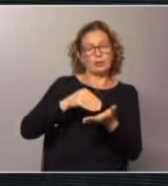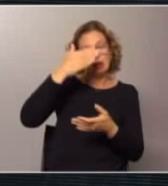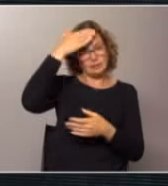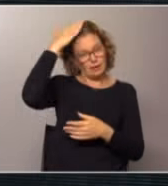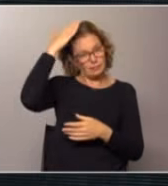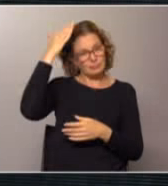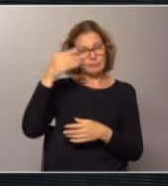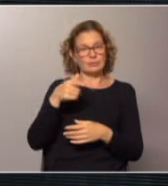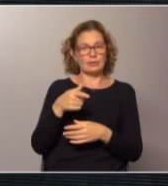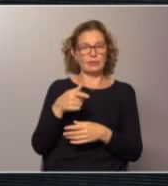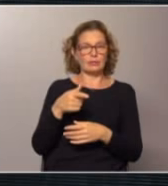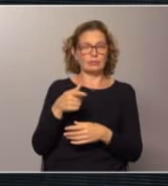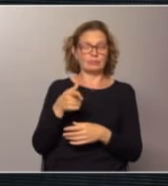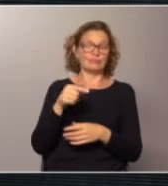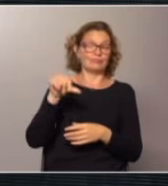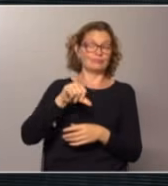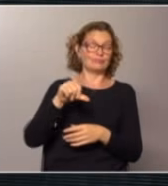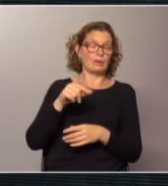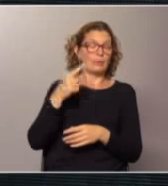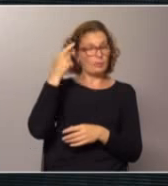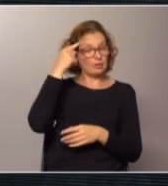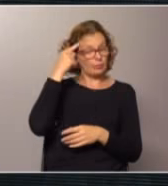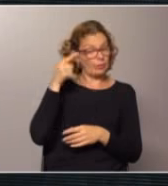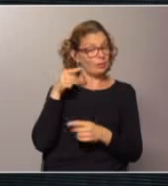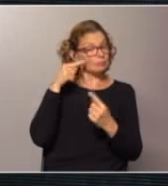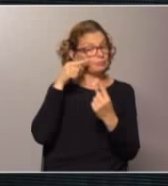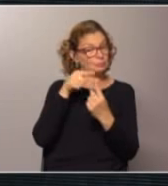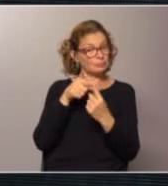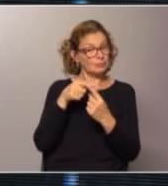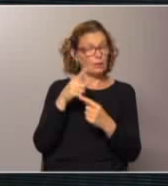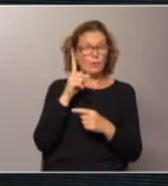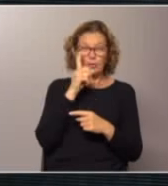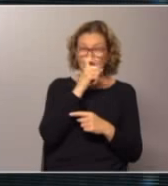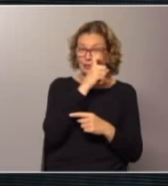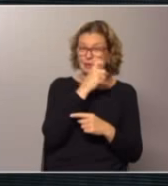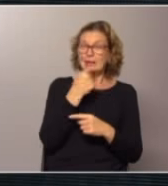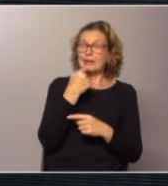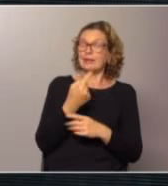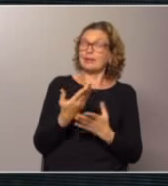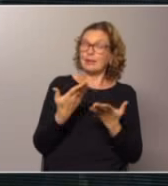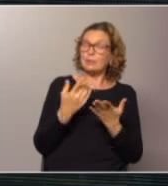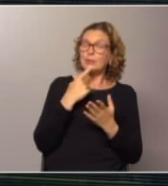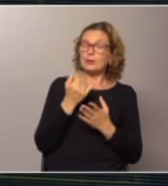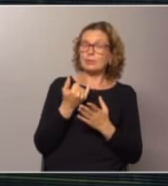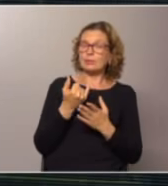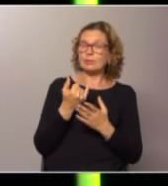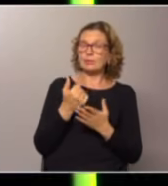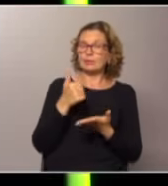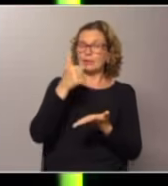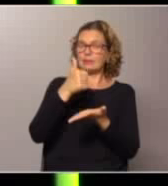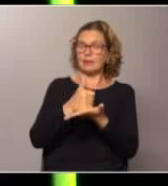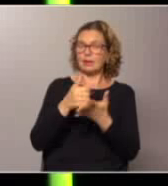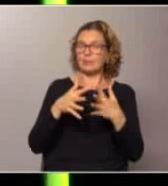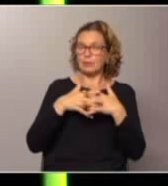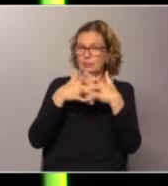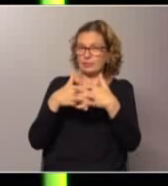no sí esa fue una apuesta no le salió bien y es una apuesta cara / es difícil de cuantificar en términos pero no tienen presente los eeuu